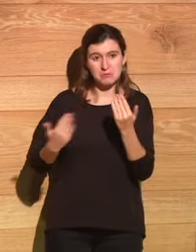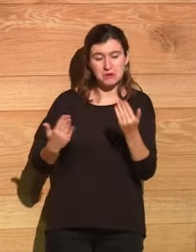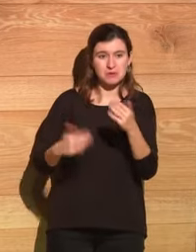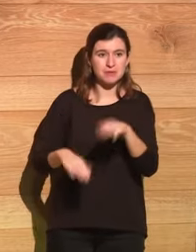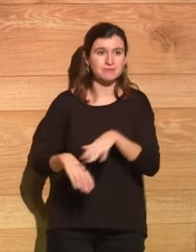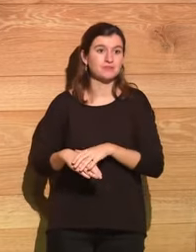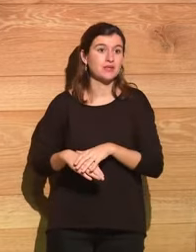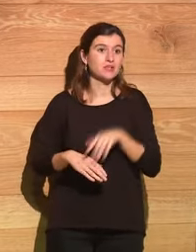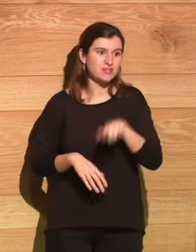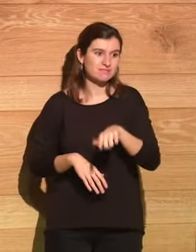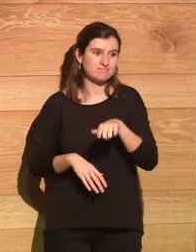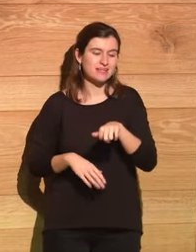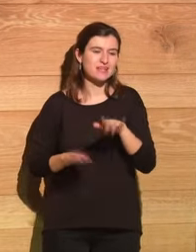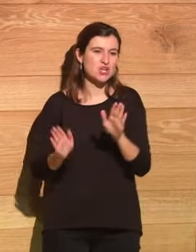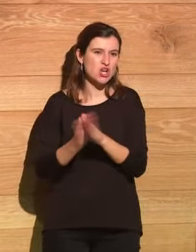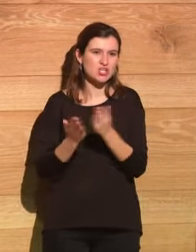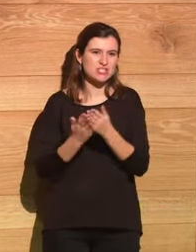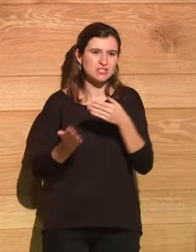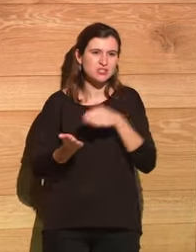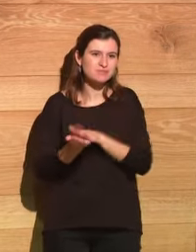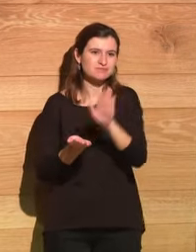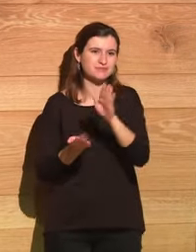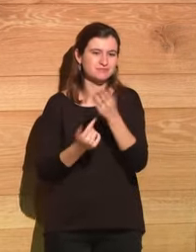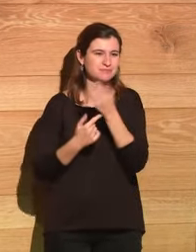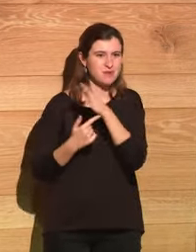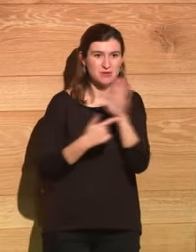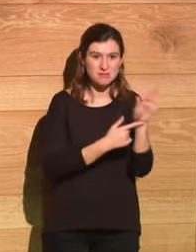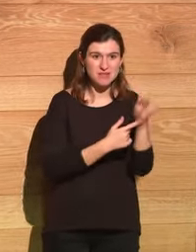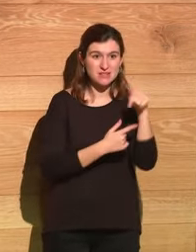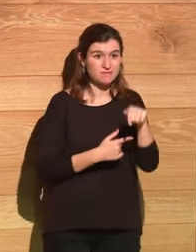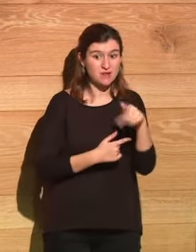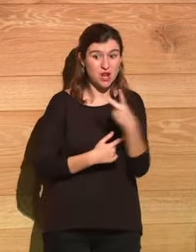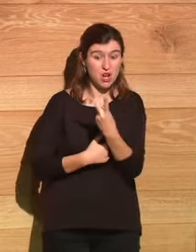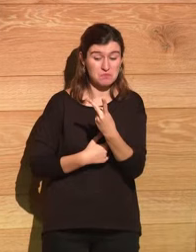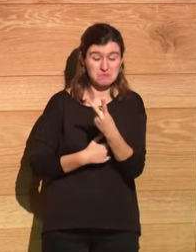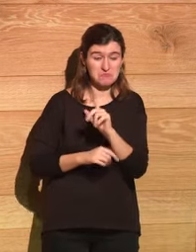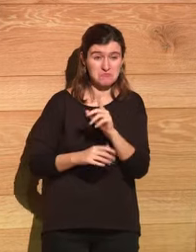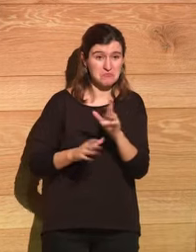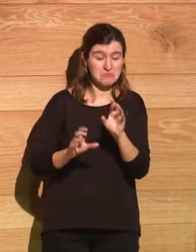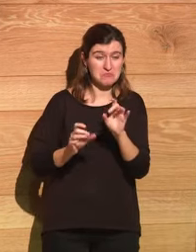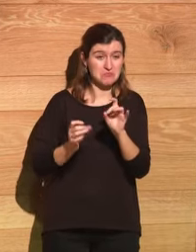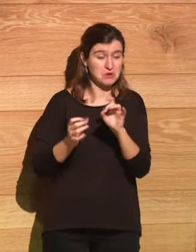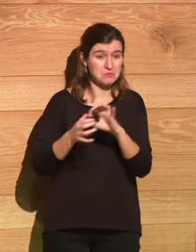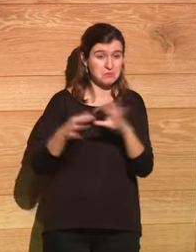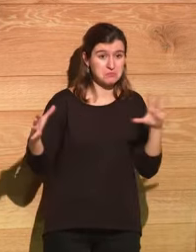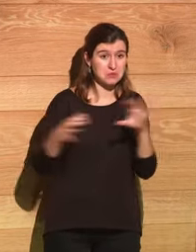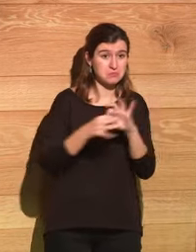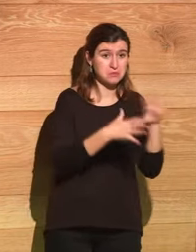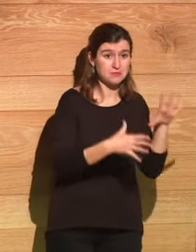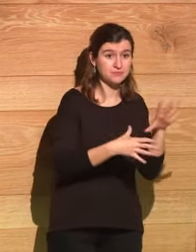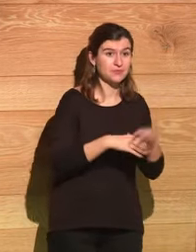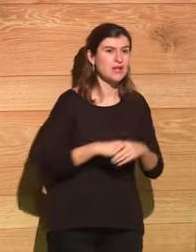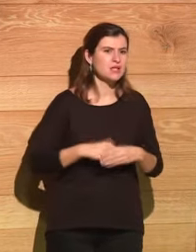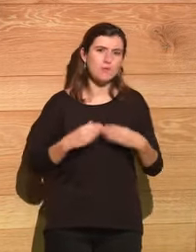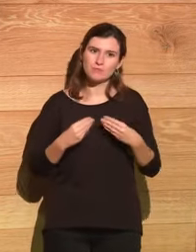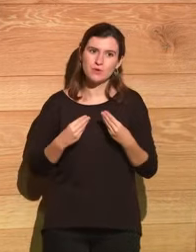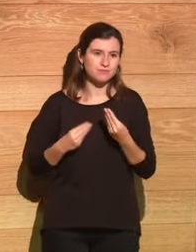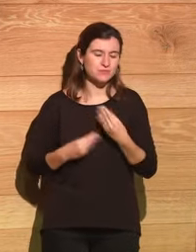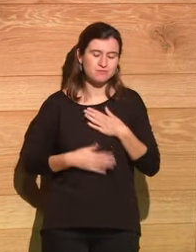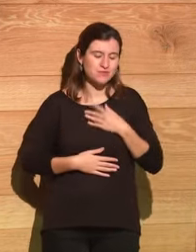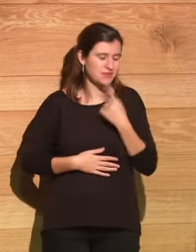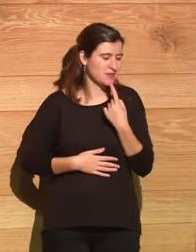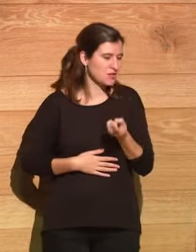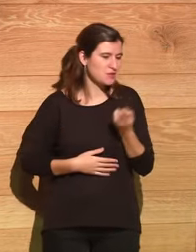a lanzar con esta colección, pues no son ni lo uno ni lo otro. Yo diría que es puro pensamiento que sale de